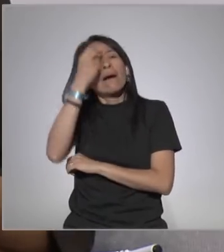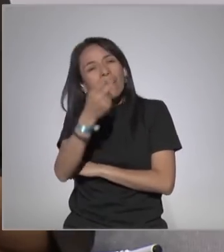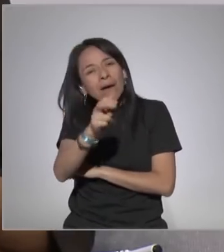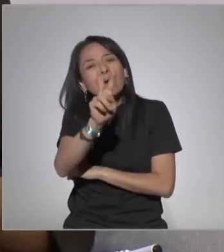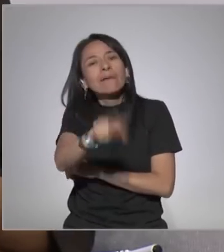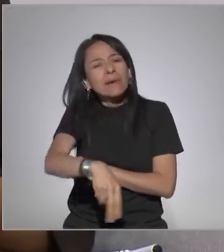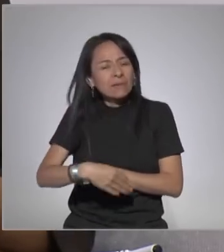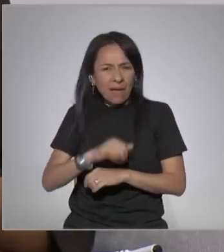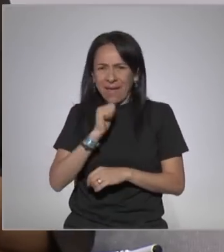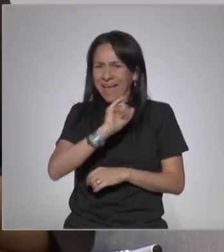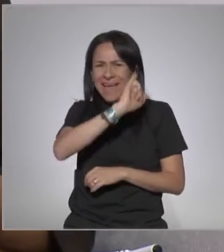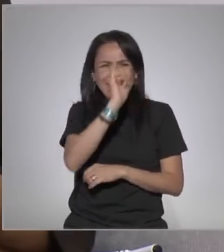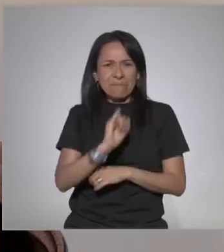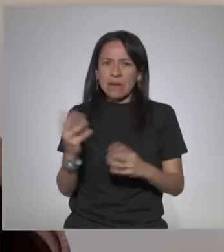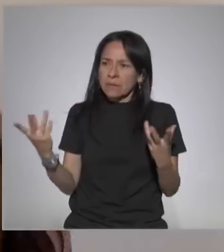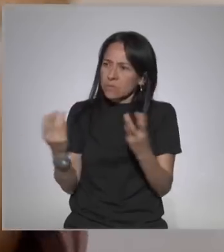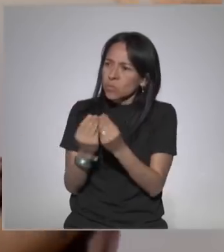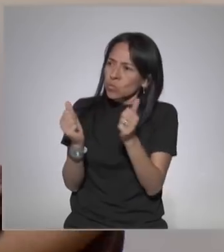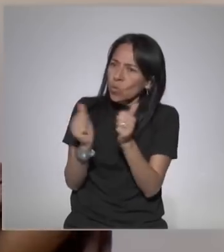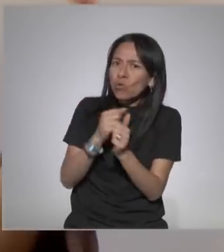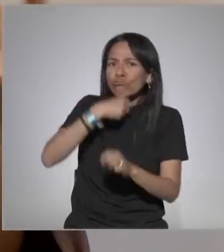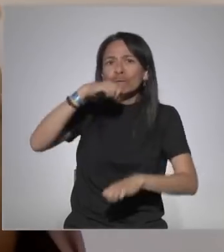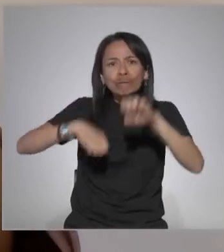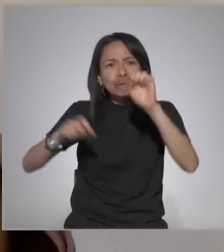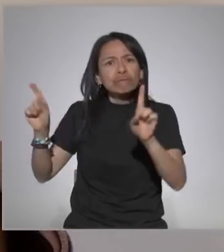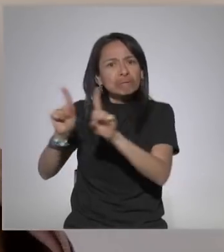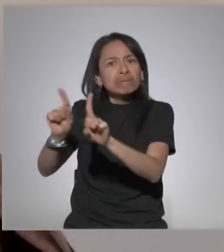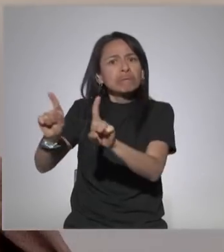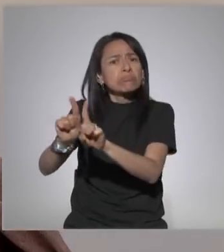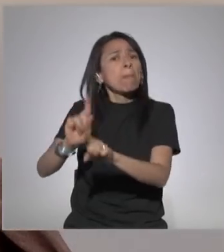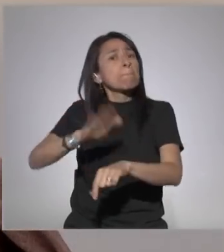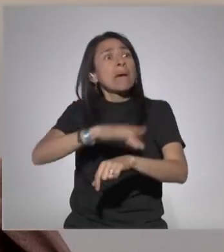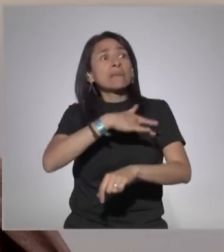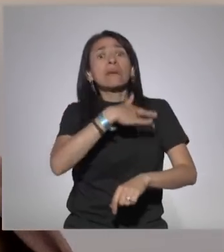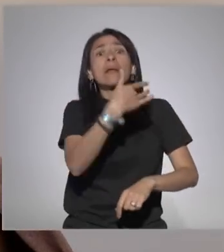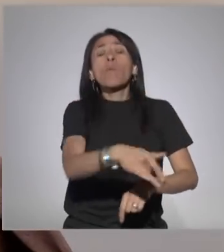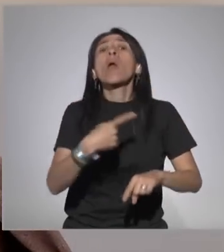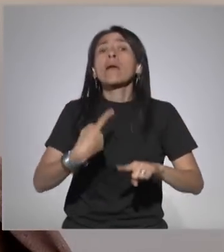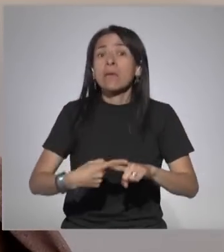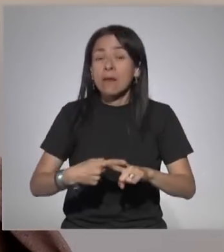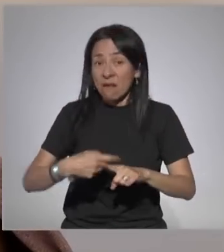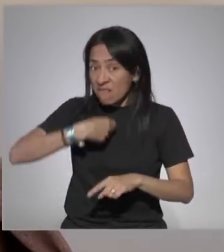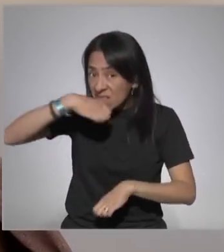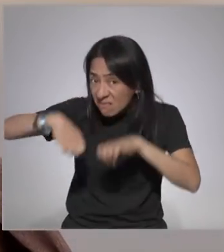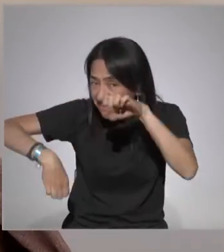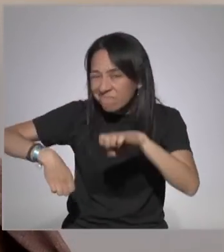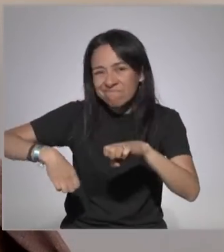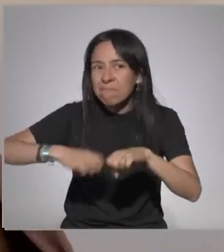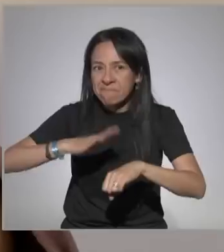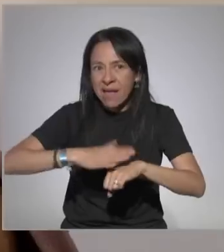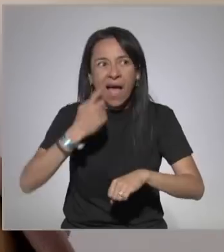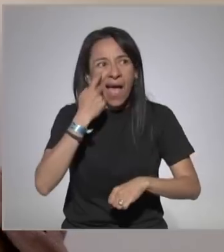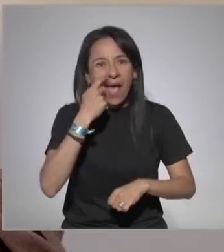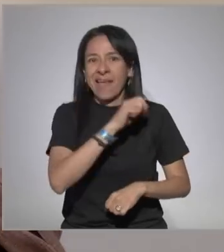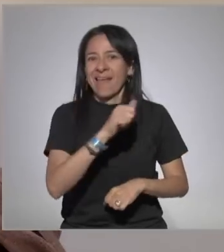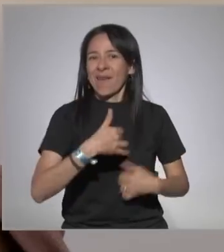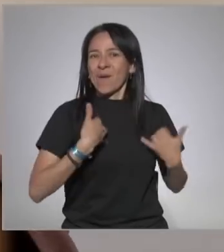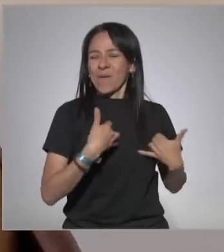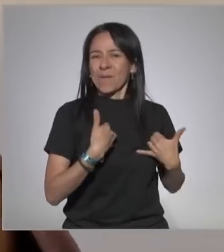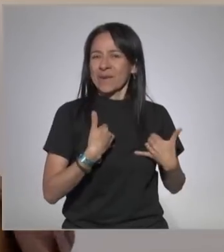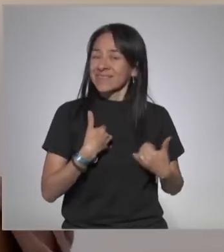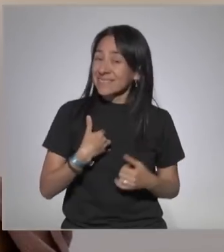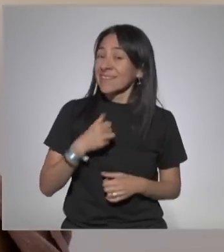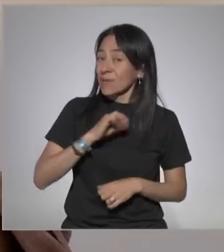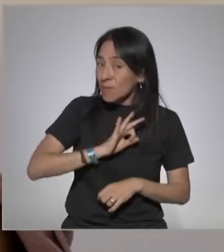representadas con personas mayores, ¿no? Siempre es la gente joven es la que se enamora y demás. Entonces, pues a esta persona le diría, no